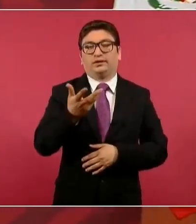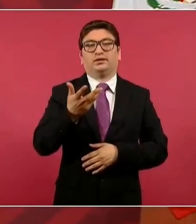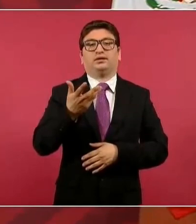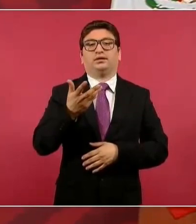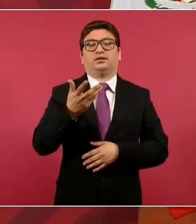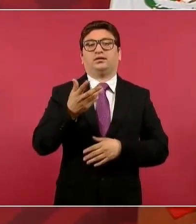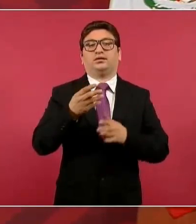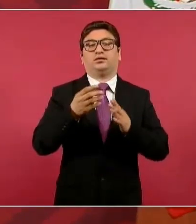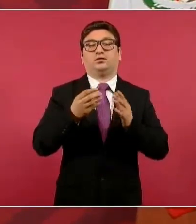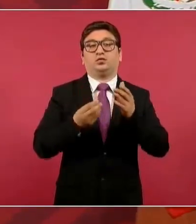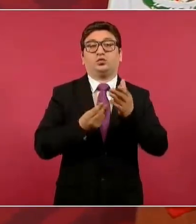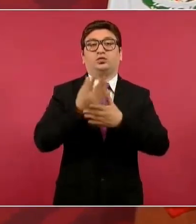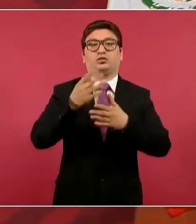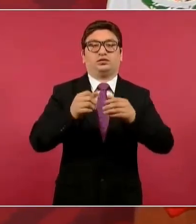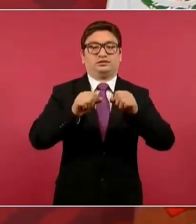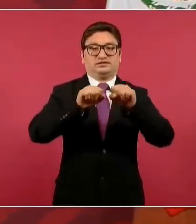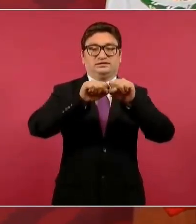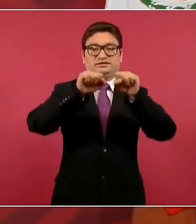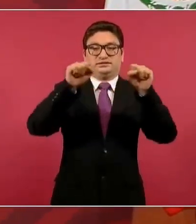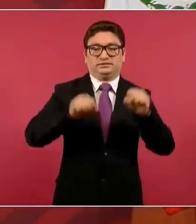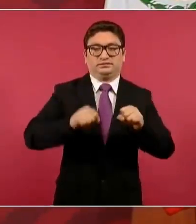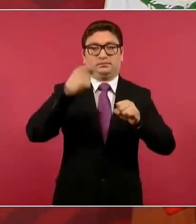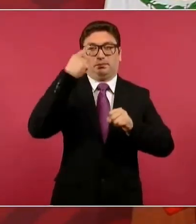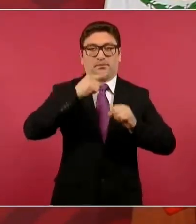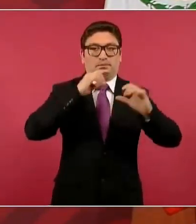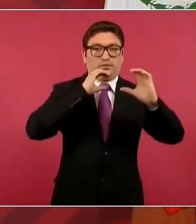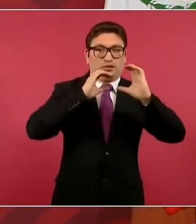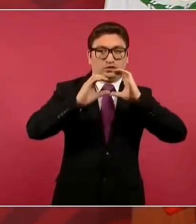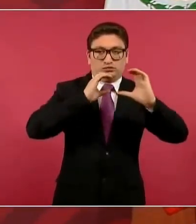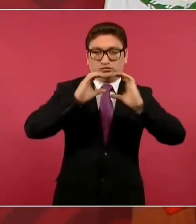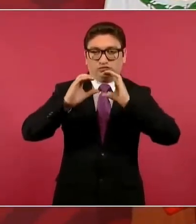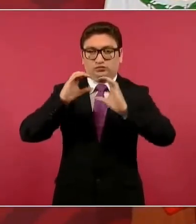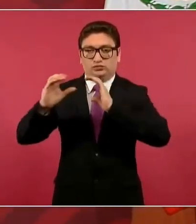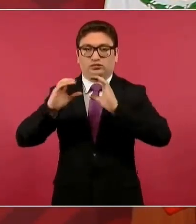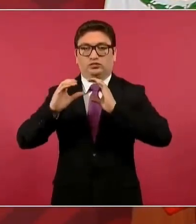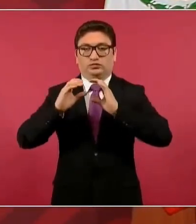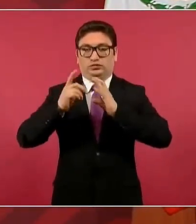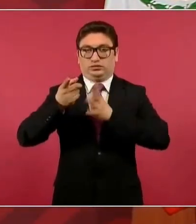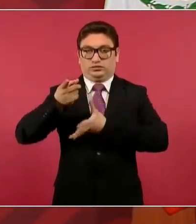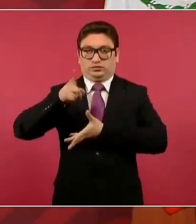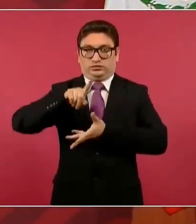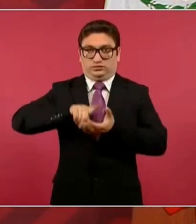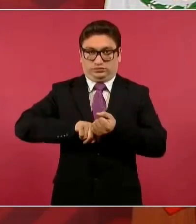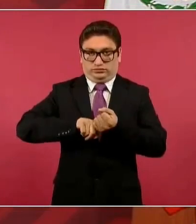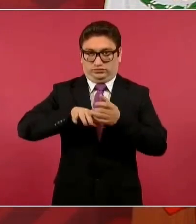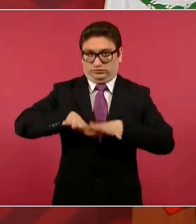un sistema de comunicación interno